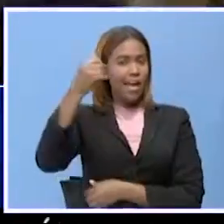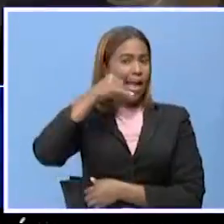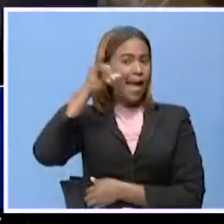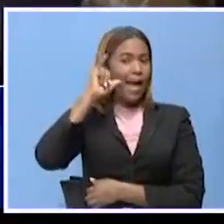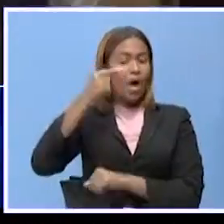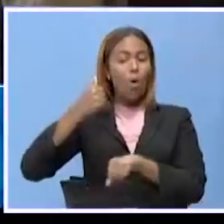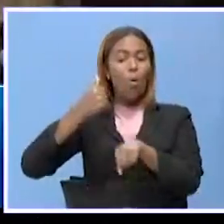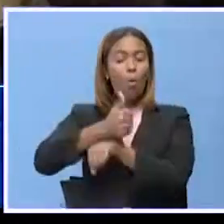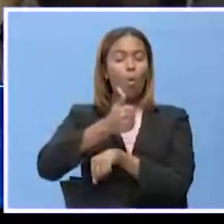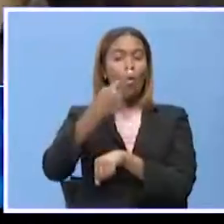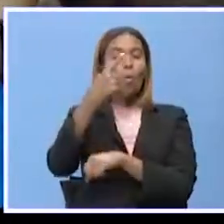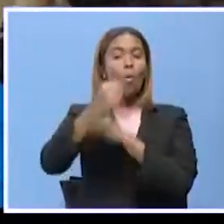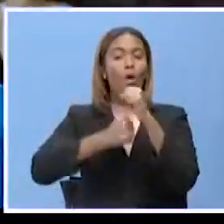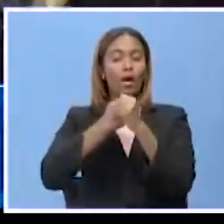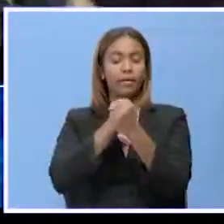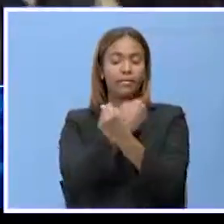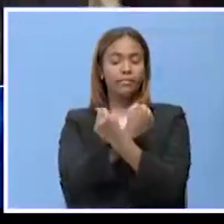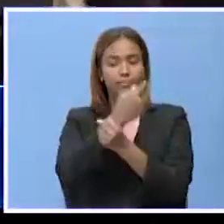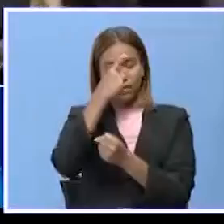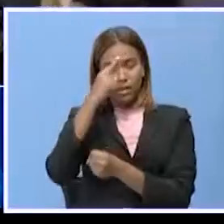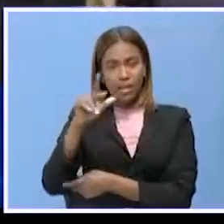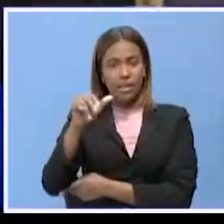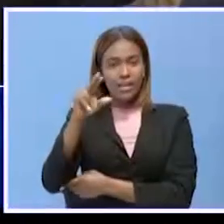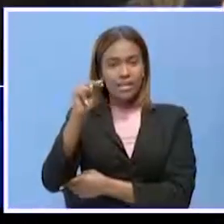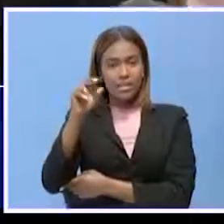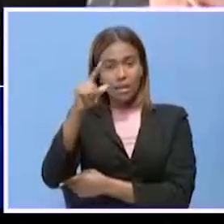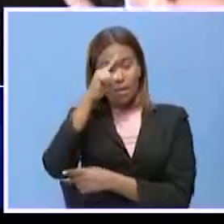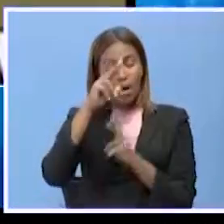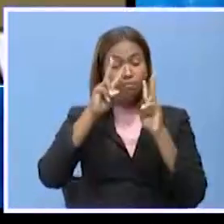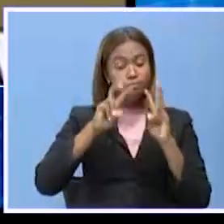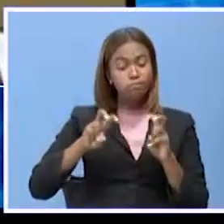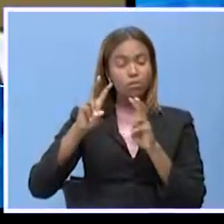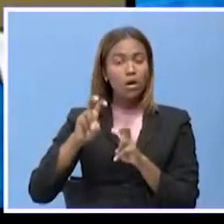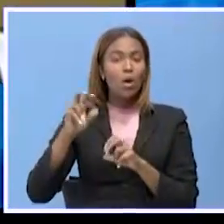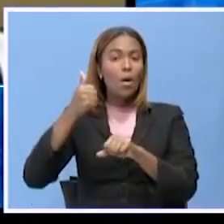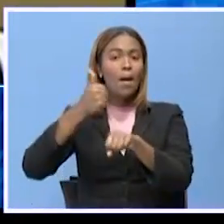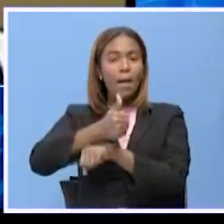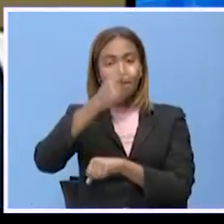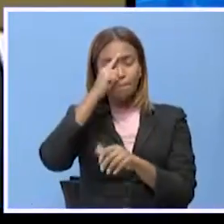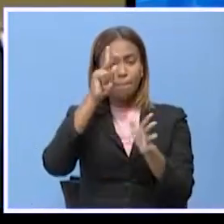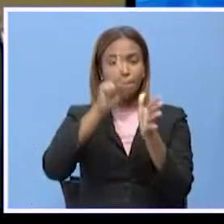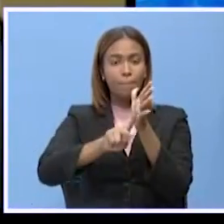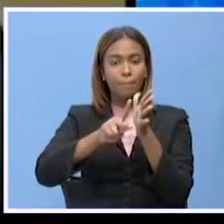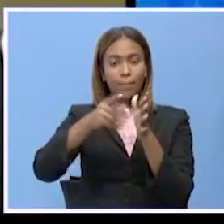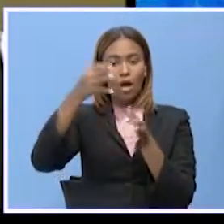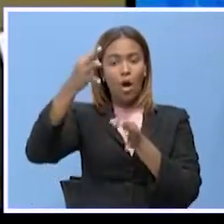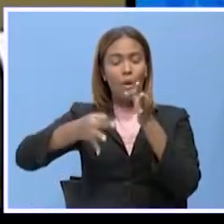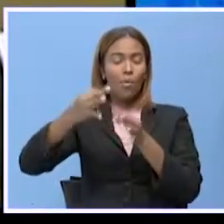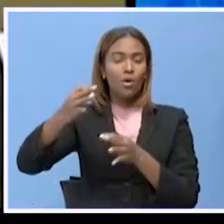un año de prisión preventiva a Argenis Contreras como medida de coerción, imputado por la muerte del